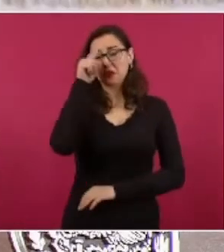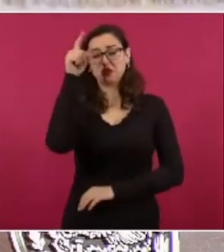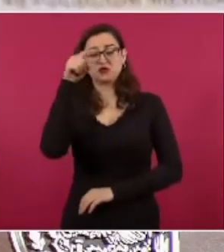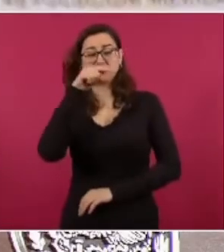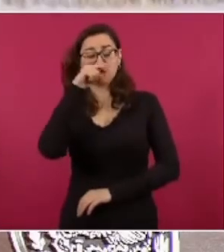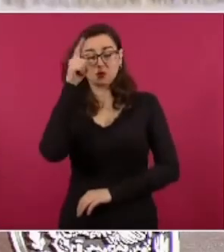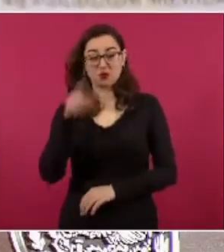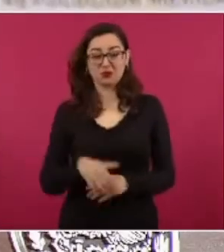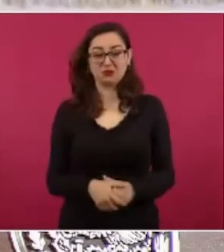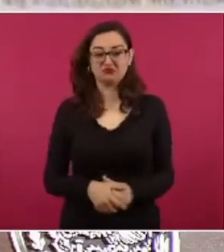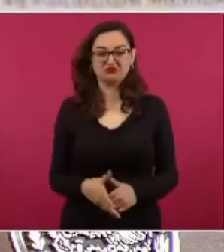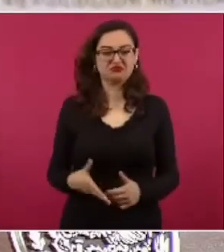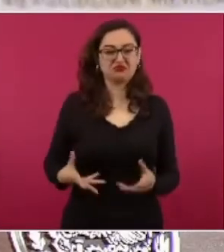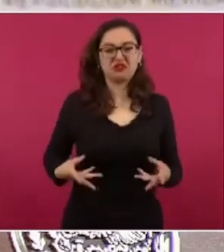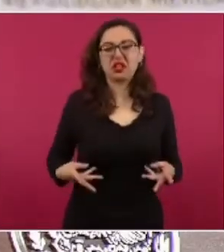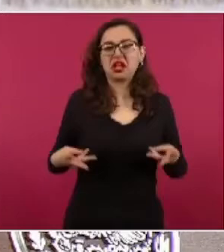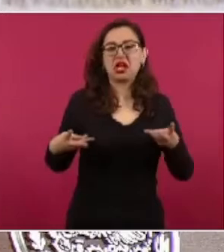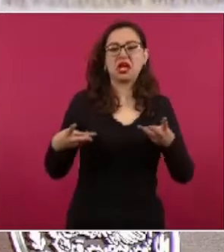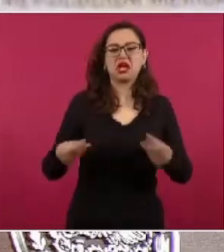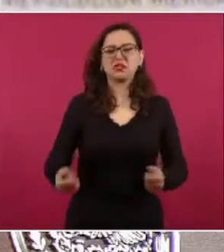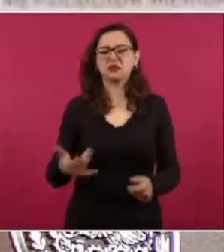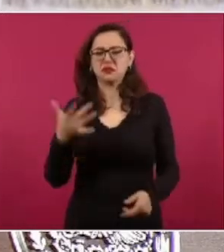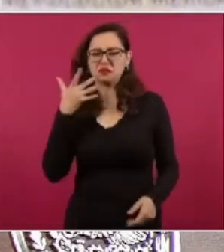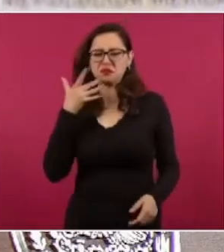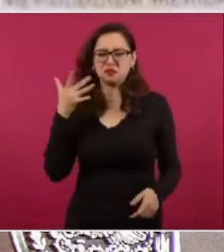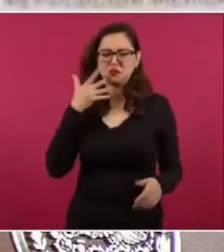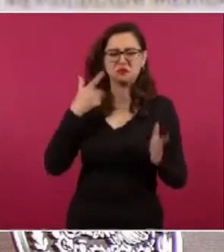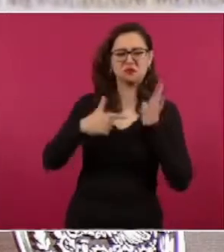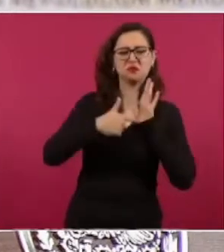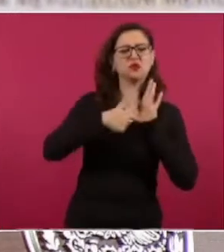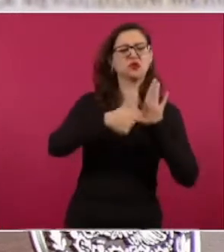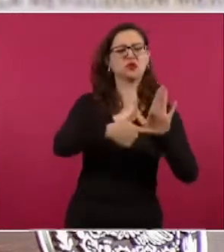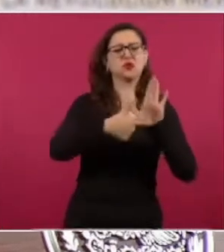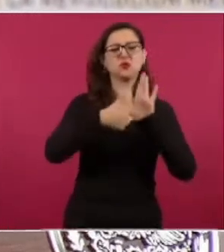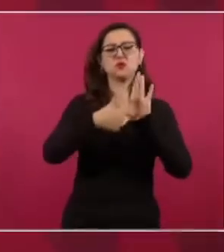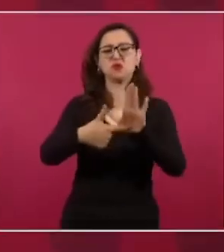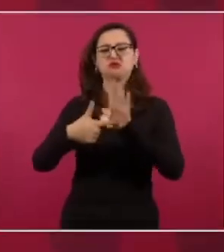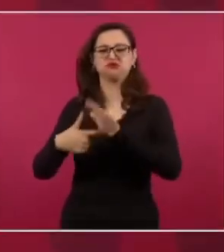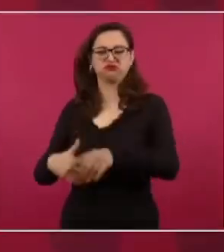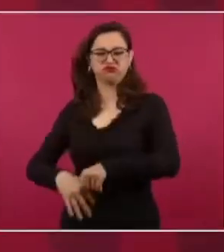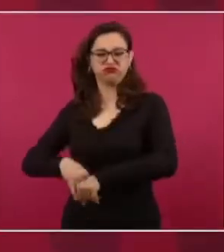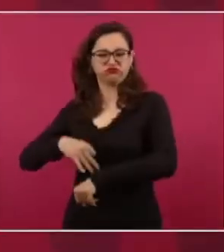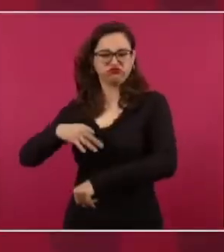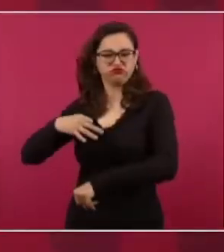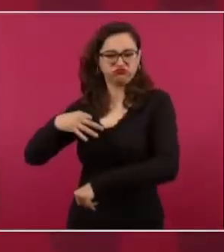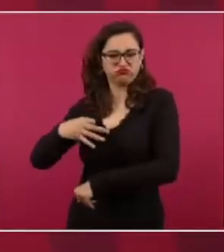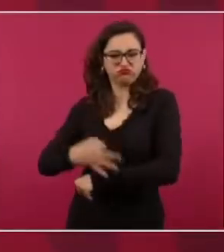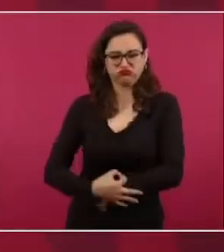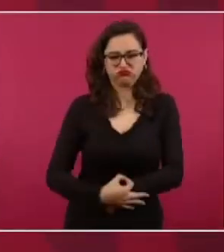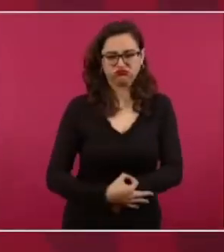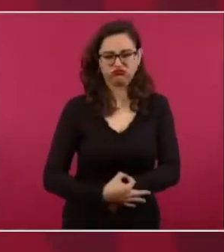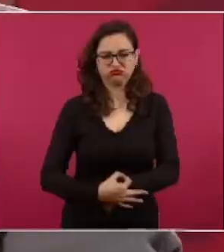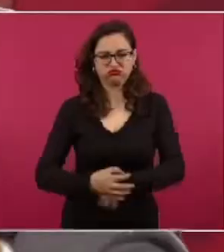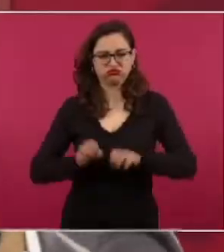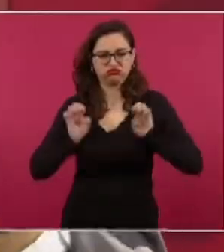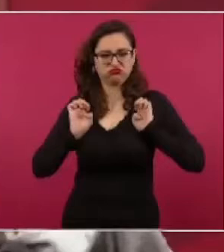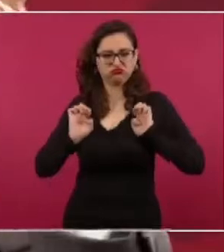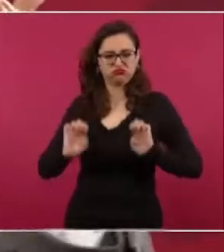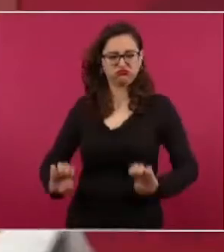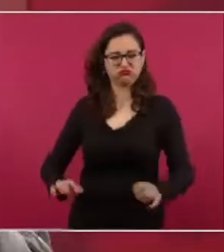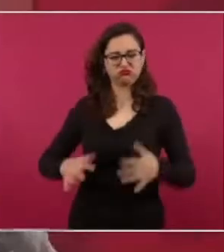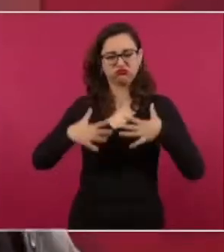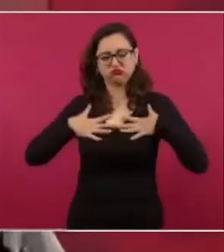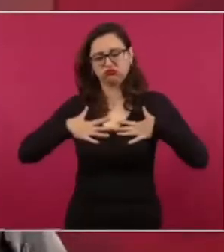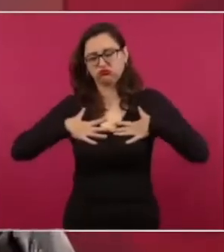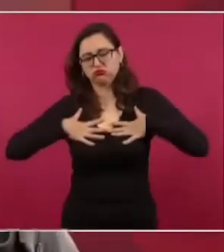tira aceite. Ya, su relojón y su traje y su